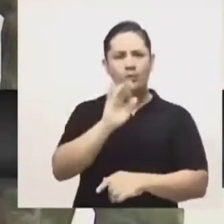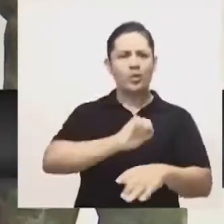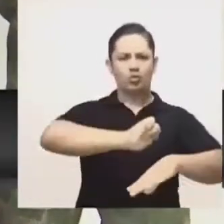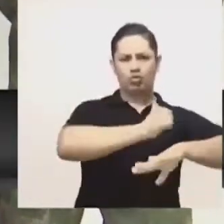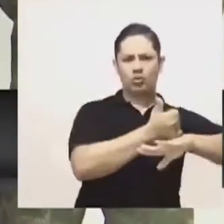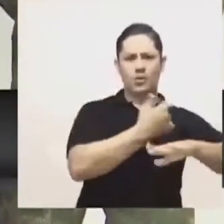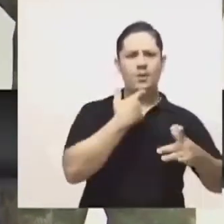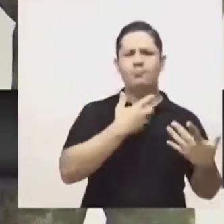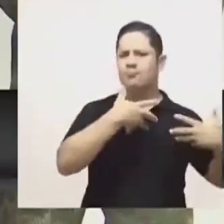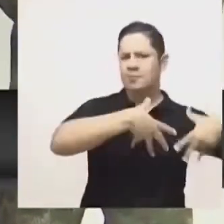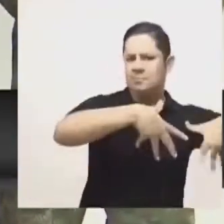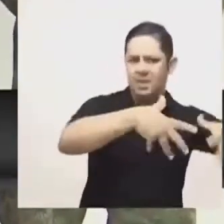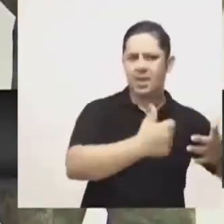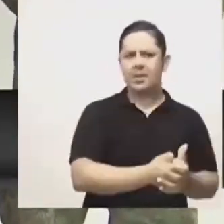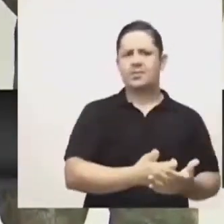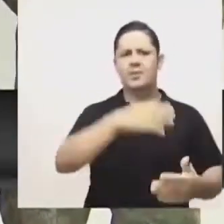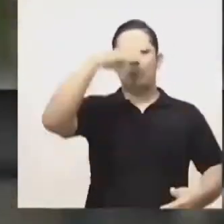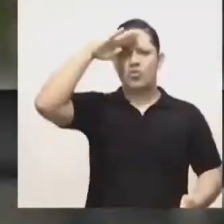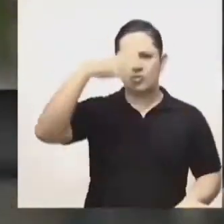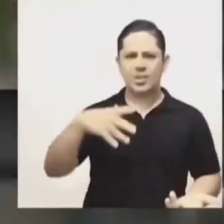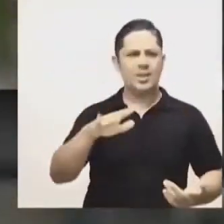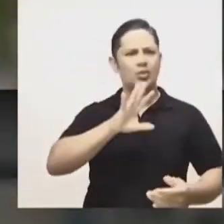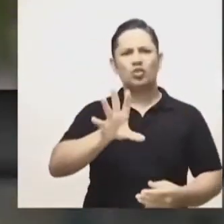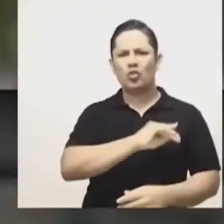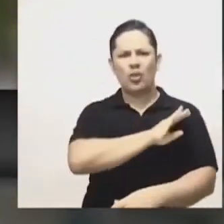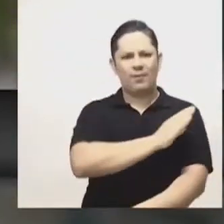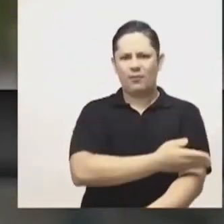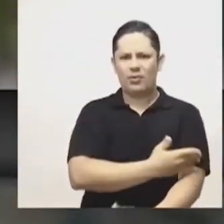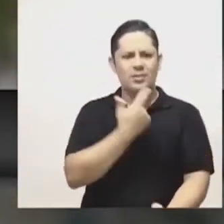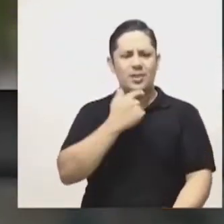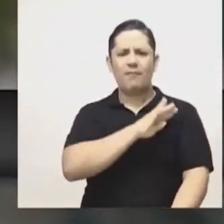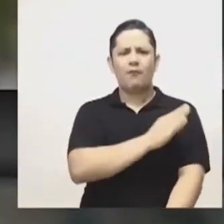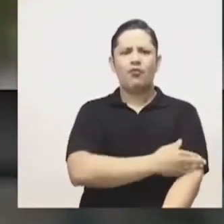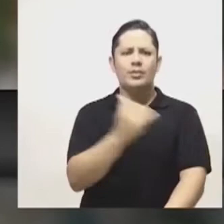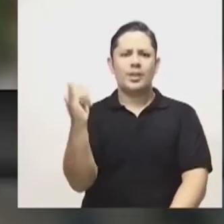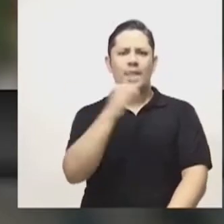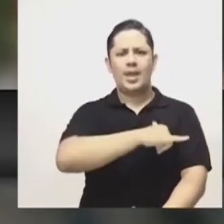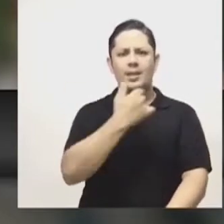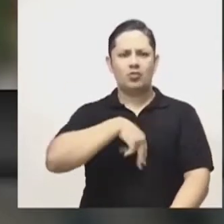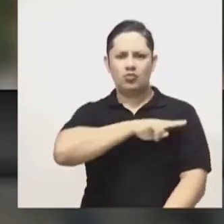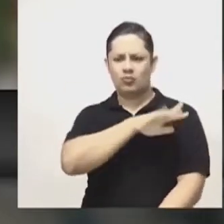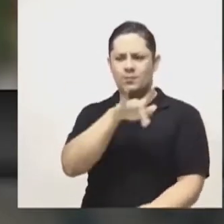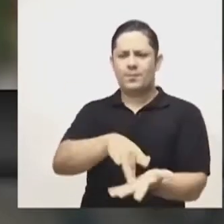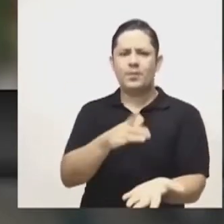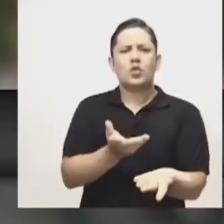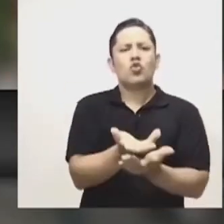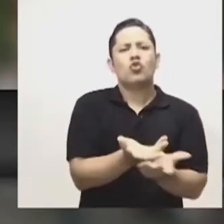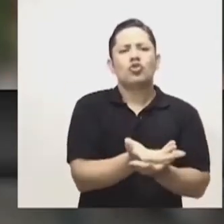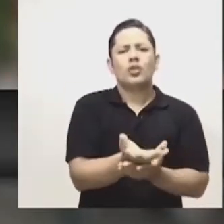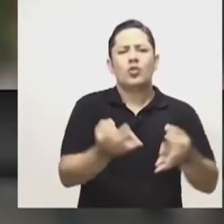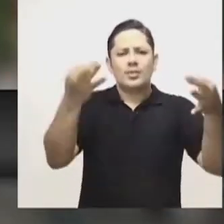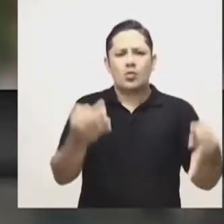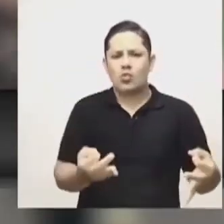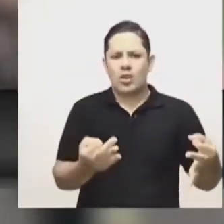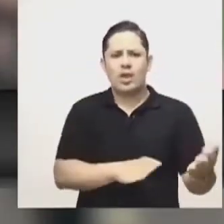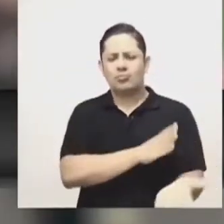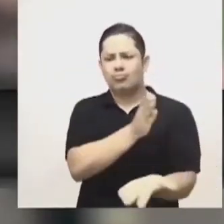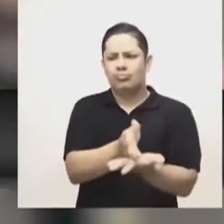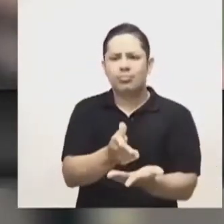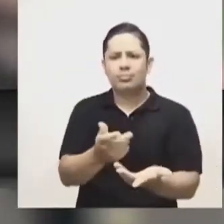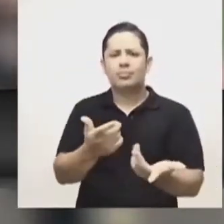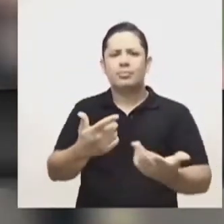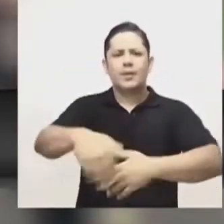acá presentes que hacemos parte del Consejo de Seguridad, todas las fuerzas que estamos así presentes acá vamos a estar en las